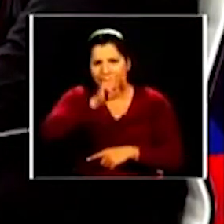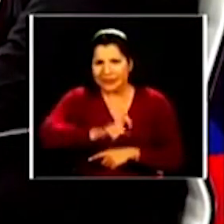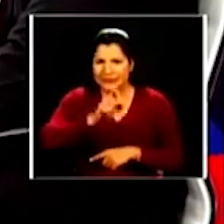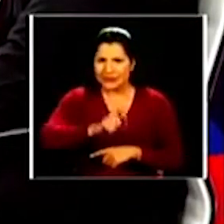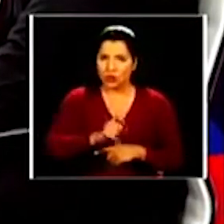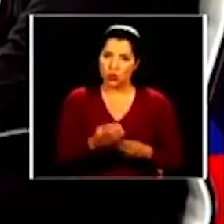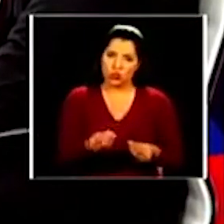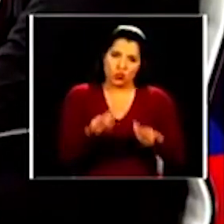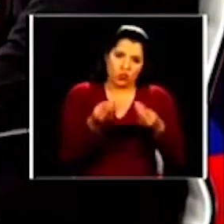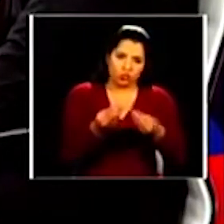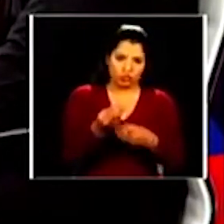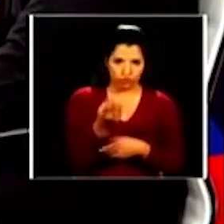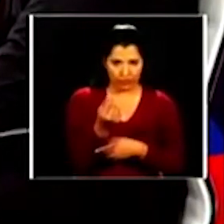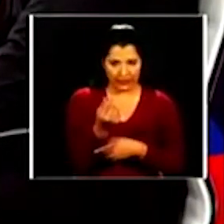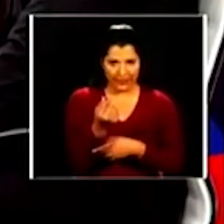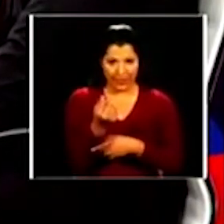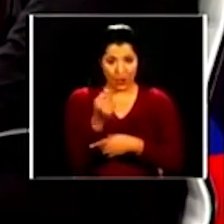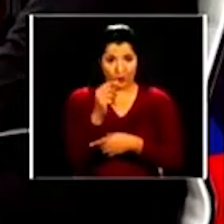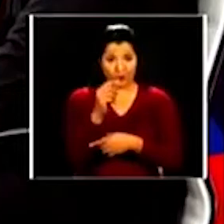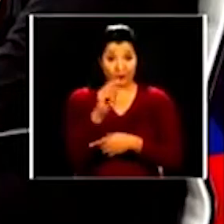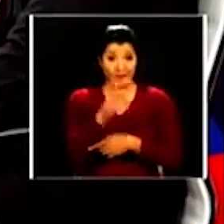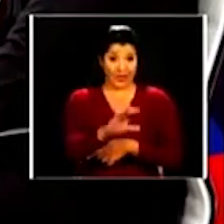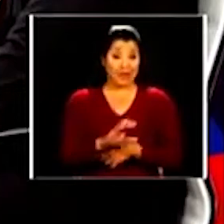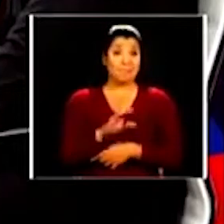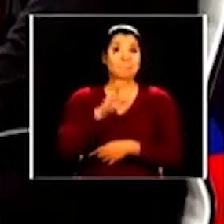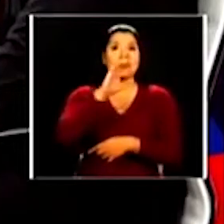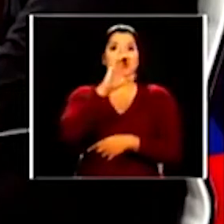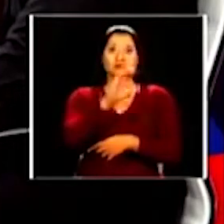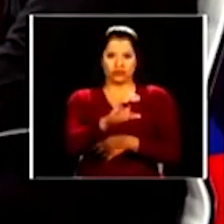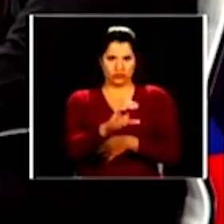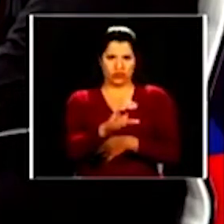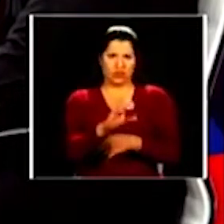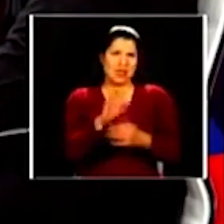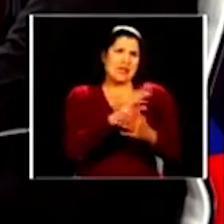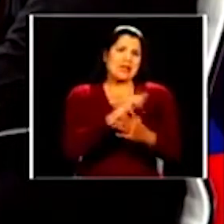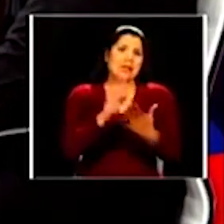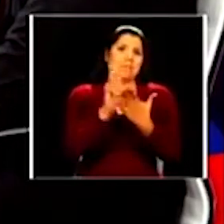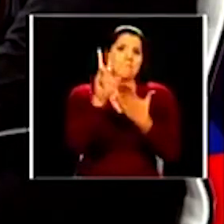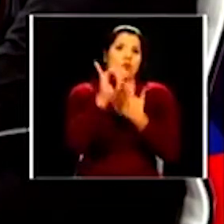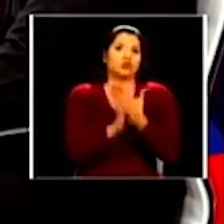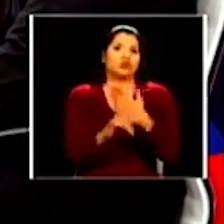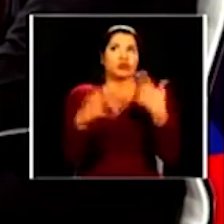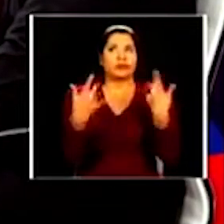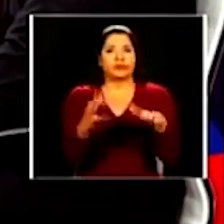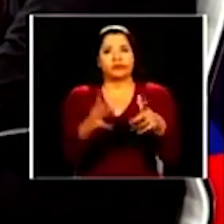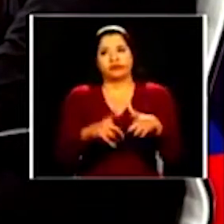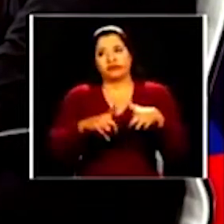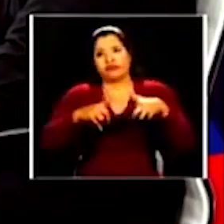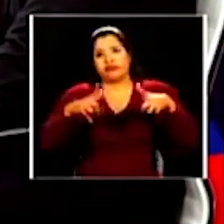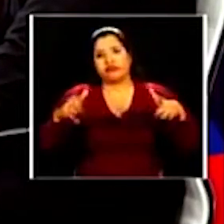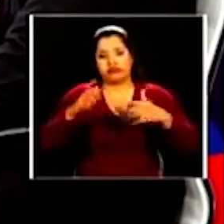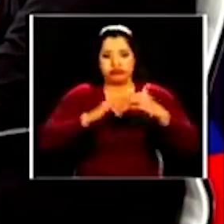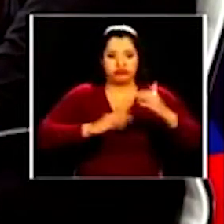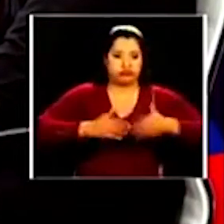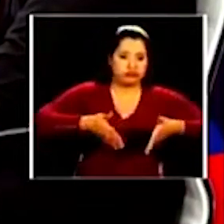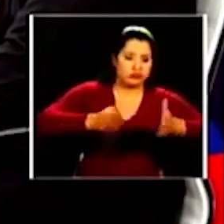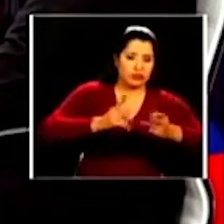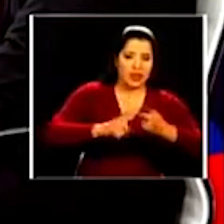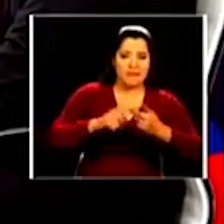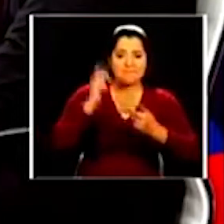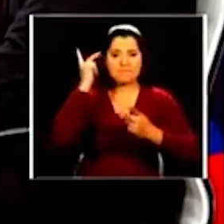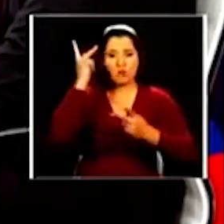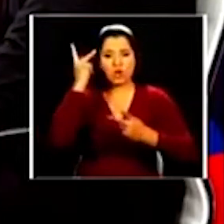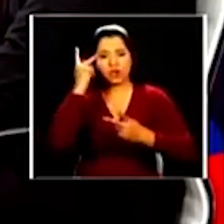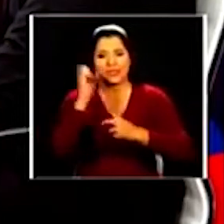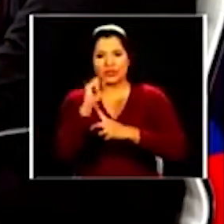millones de dólares en inversión en enormes megaproyectos de infraestructura, en política social, en